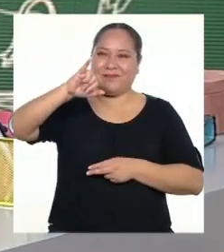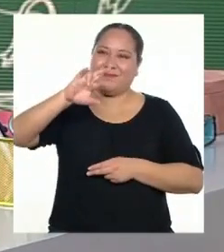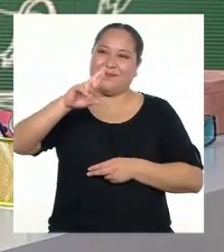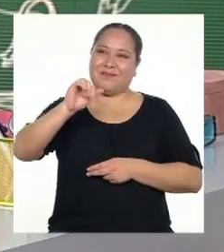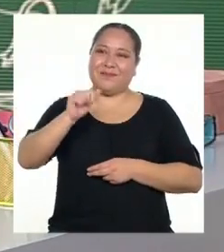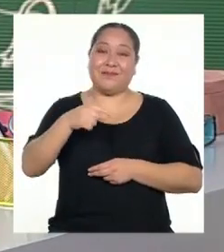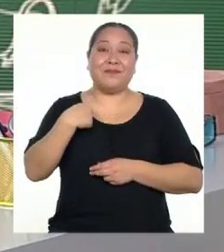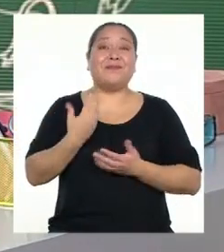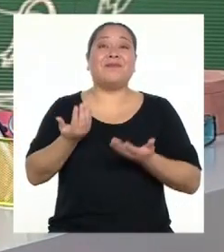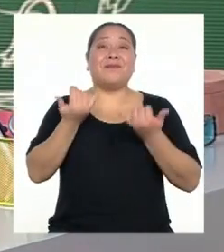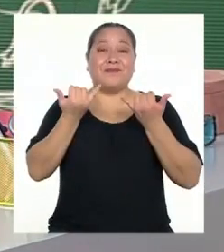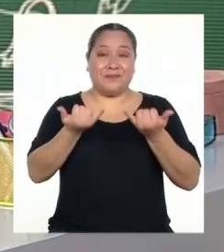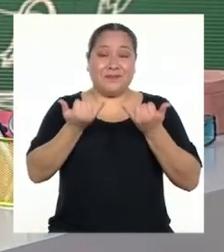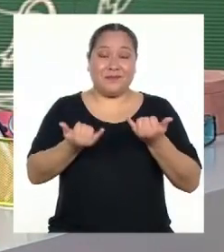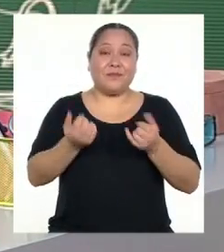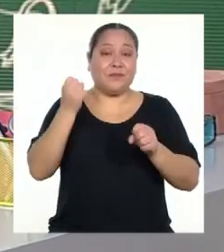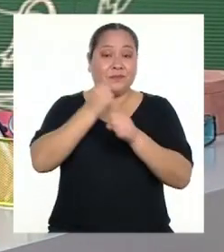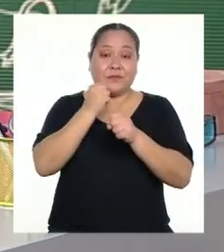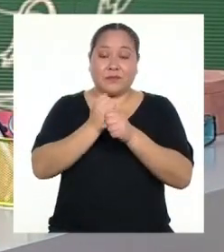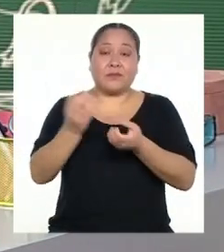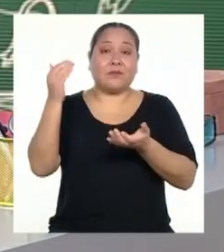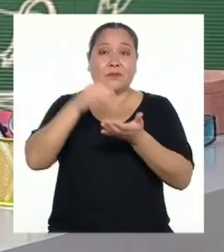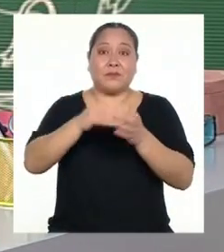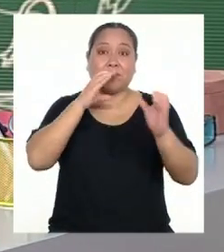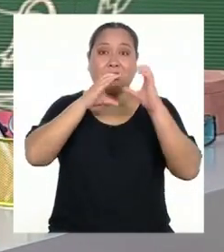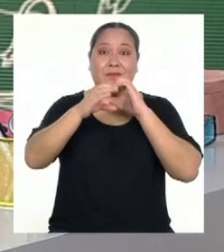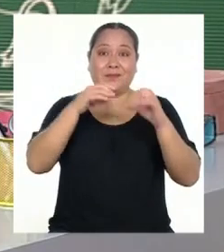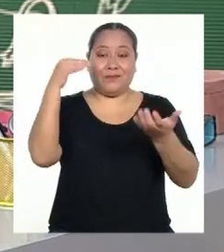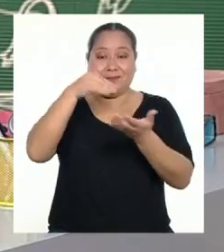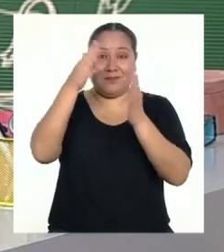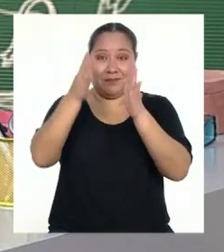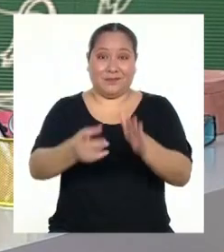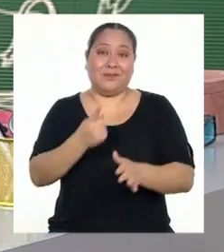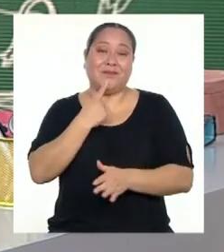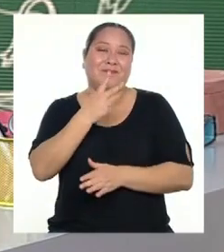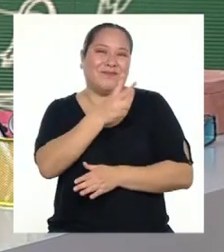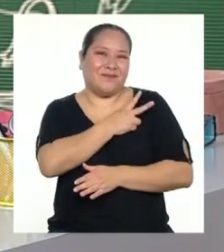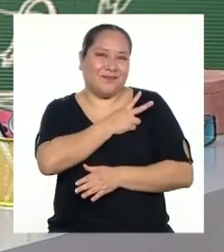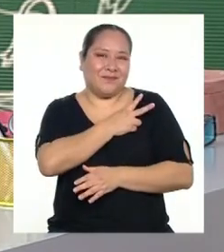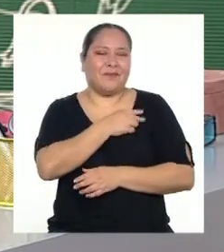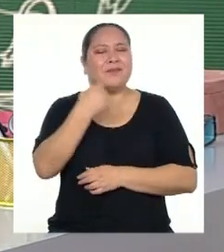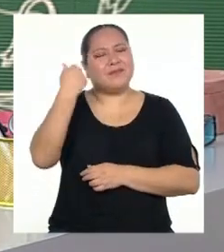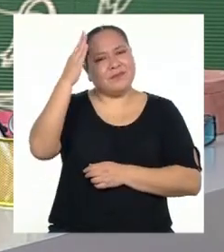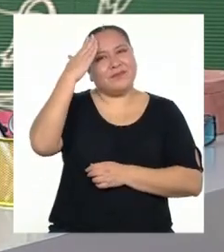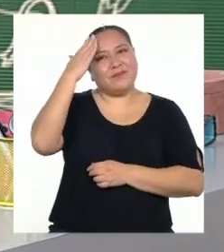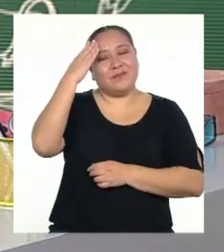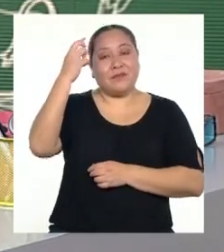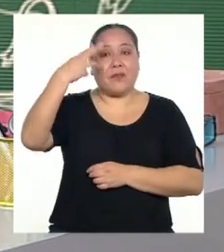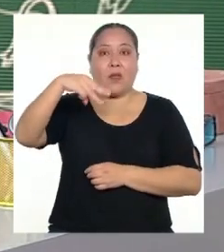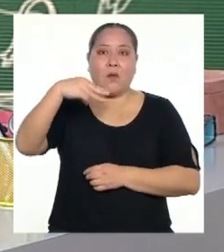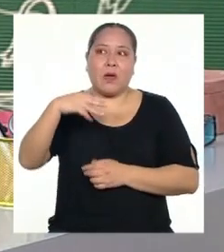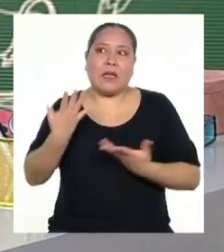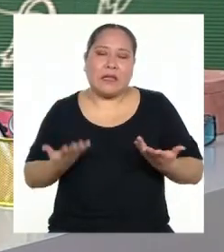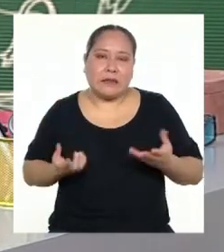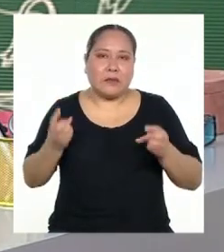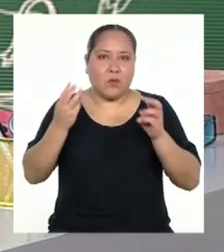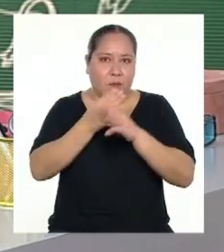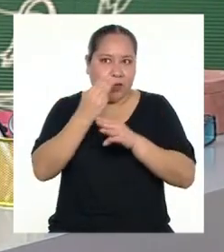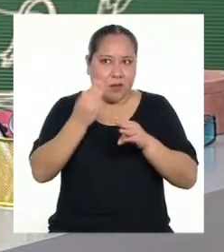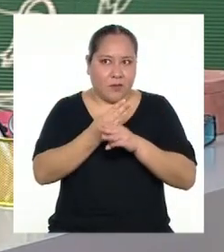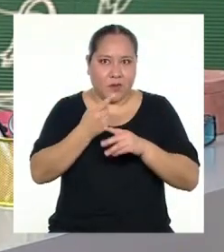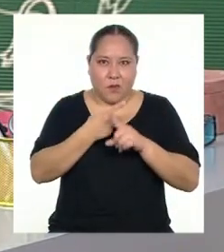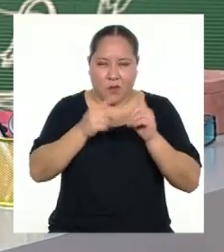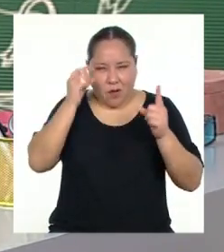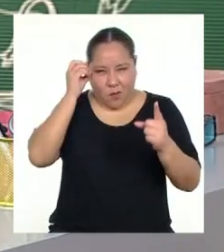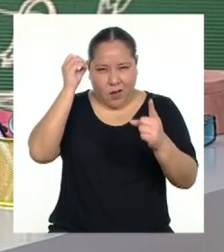trabajaremos nuevamente el área de comunicación para estudiantes de segundo de secundaria. Yo sé que normalmente los martes hacemos matemática, pero